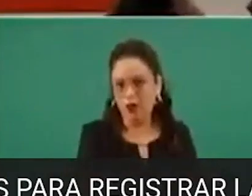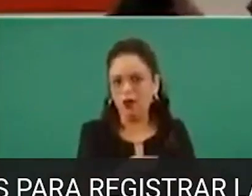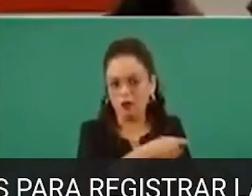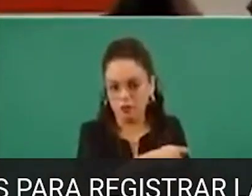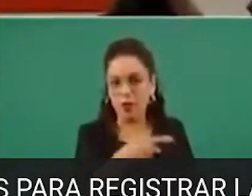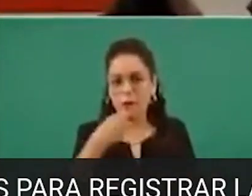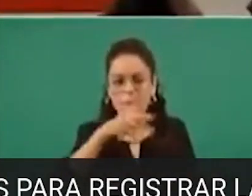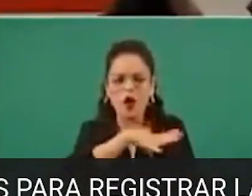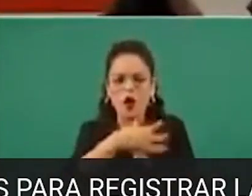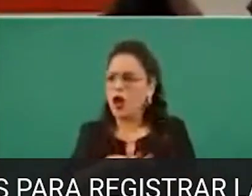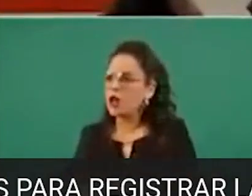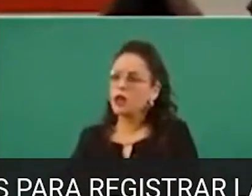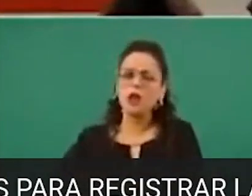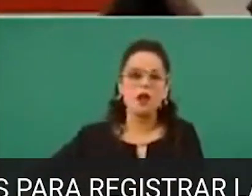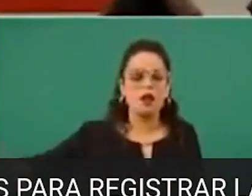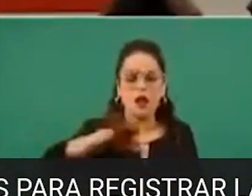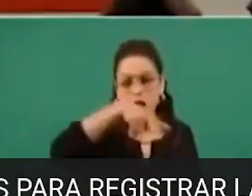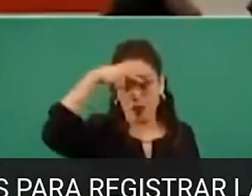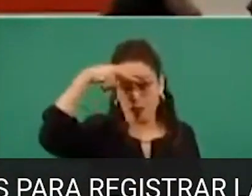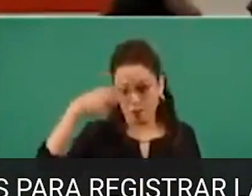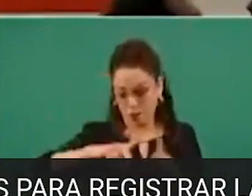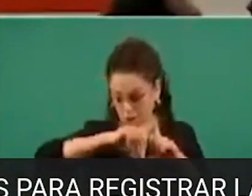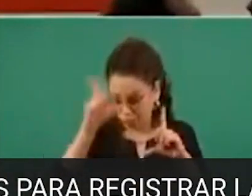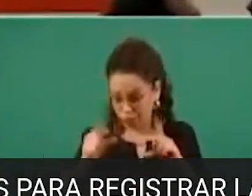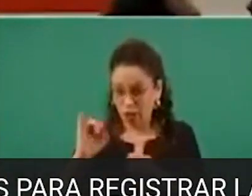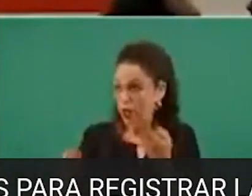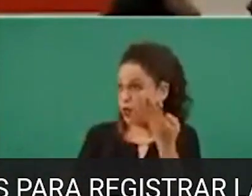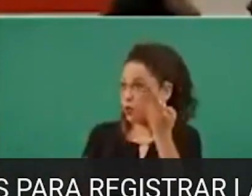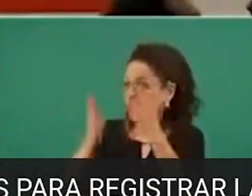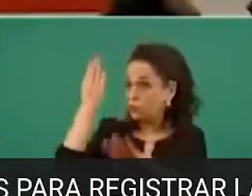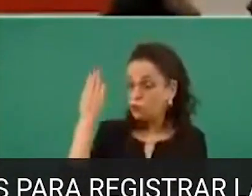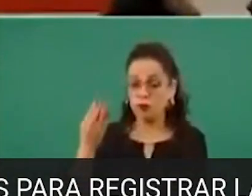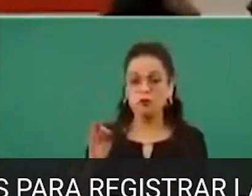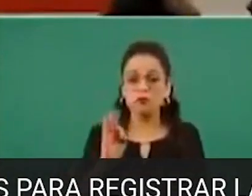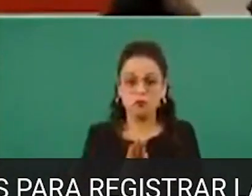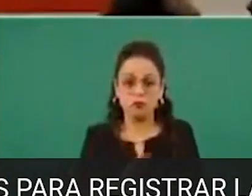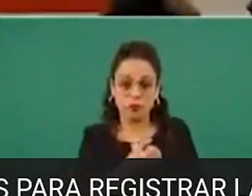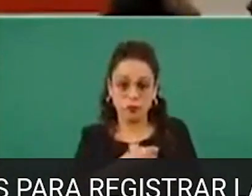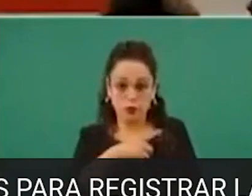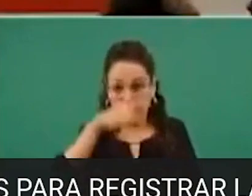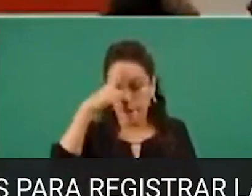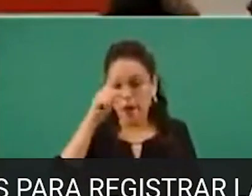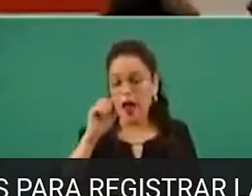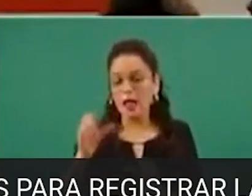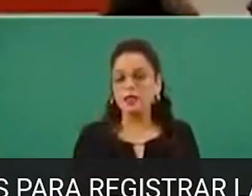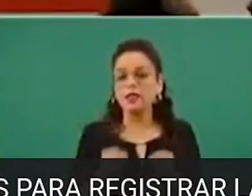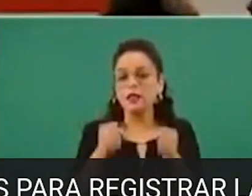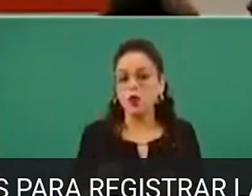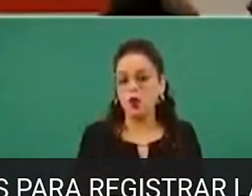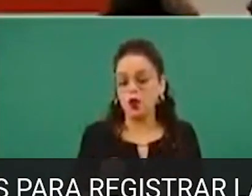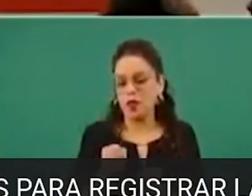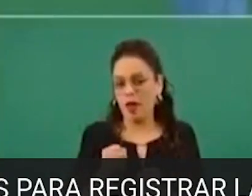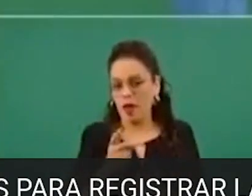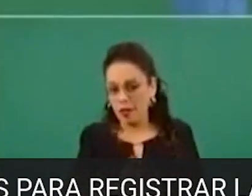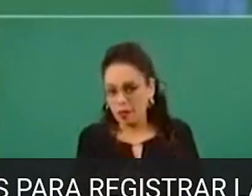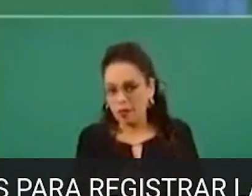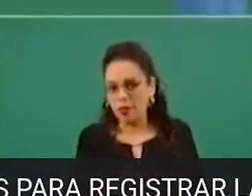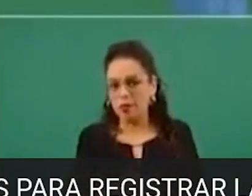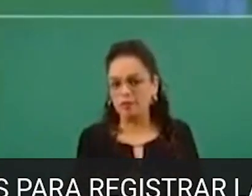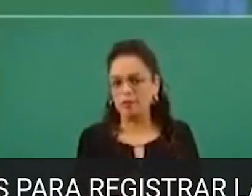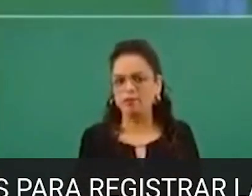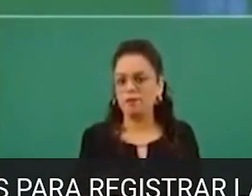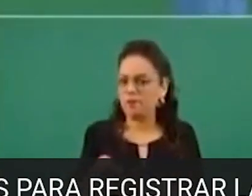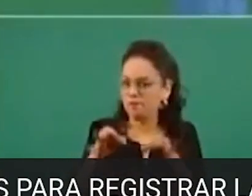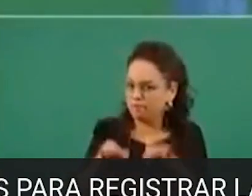salud pública de México y del mundo, para poder evaluar la seguridad y la eficacia, en este caso,